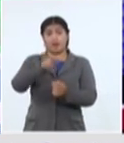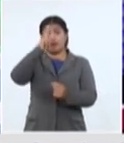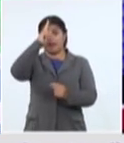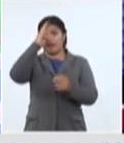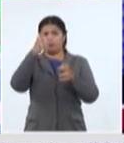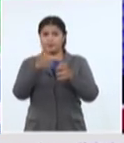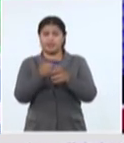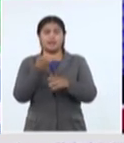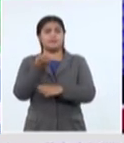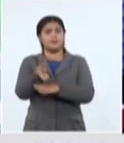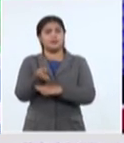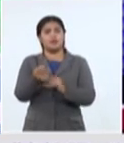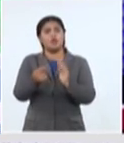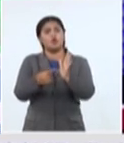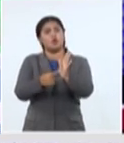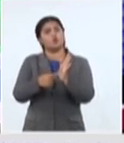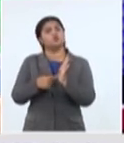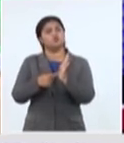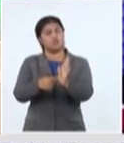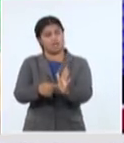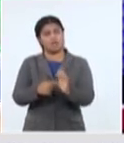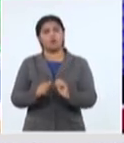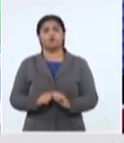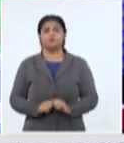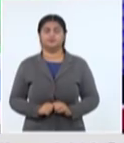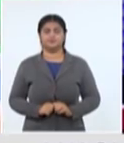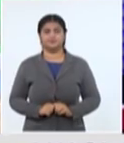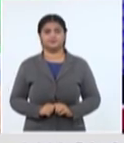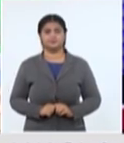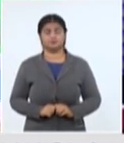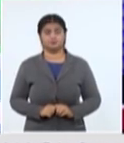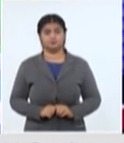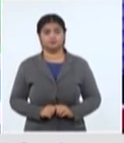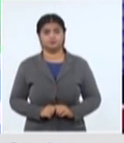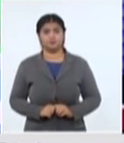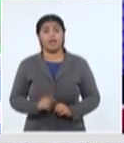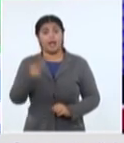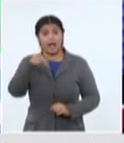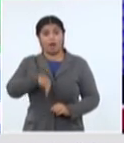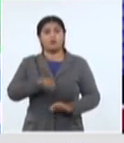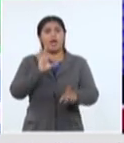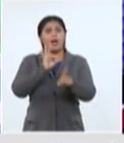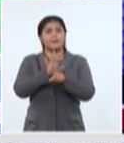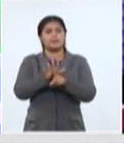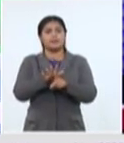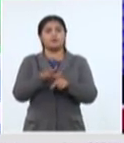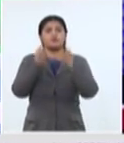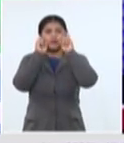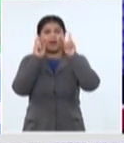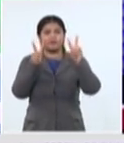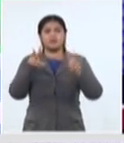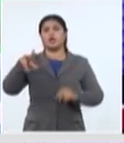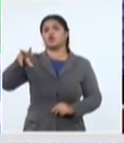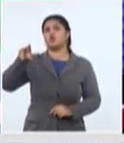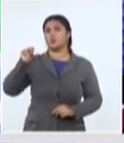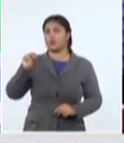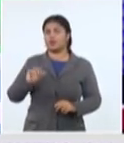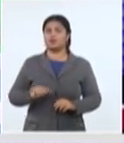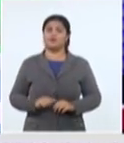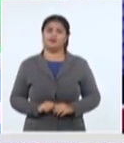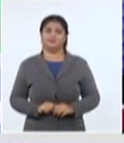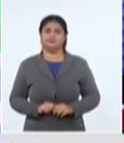de la cabaña, o sea, eso de aprender ahora a reincorporarme y salir de mi zona de confort para poder